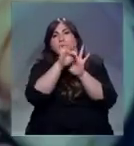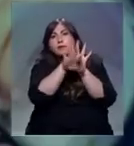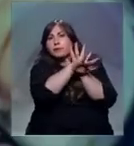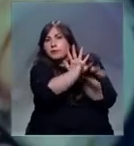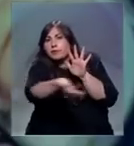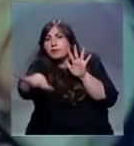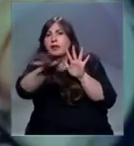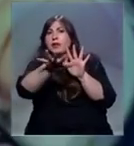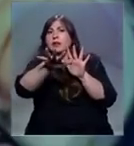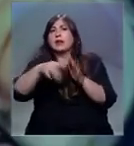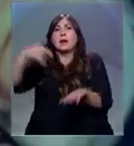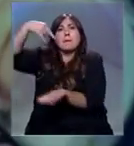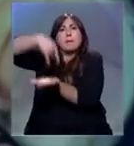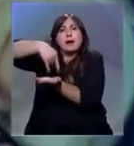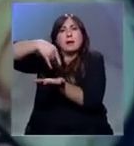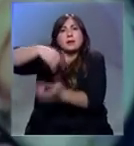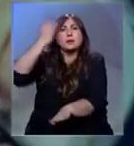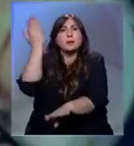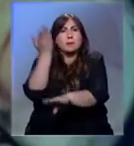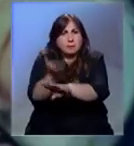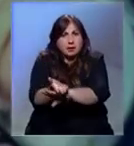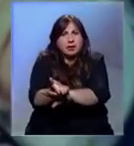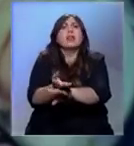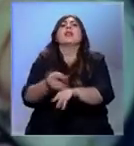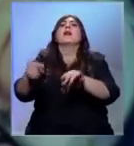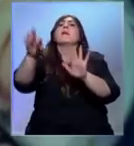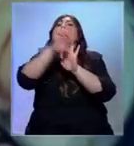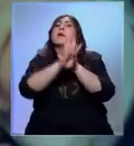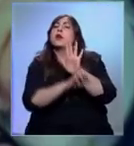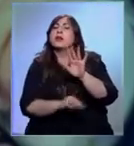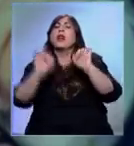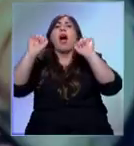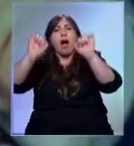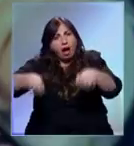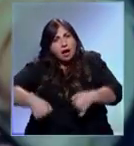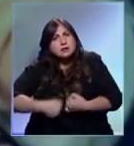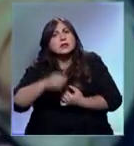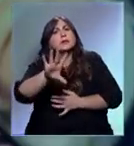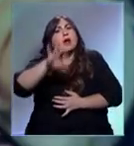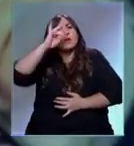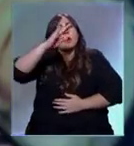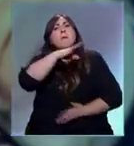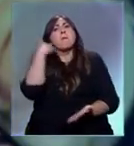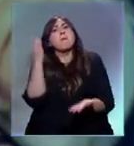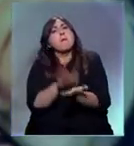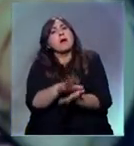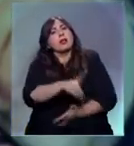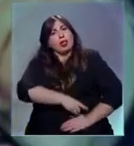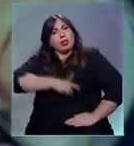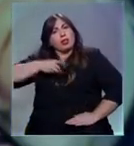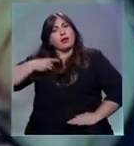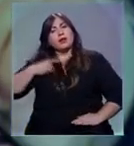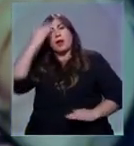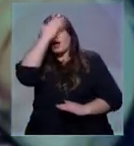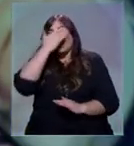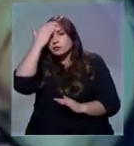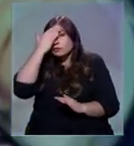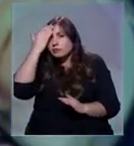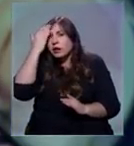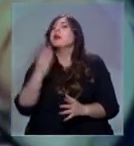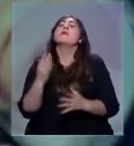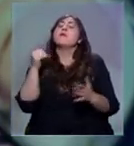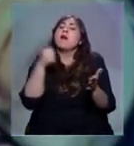también surgieron legisladores que piden reactivar un proyecto que busca aceptar esta opción como una muerte digna para enfermos terminales. La familia de la joven,